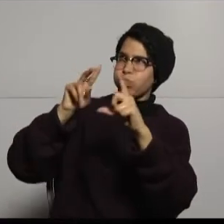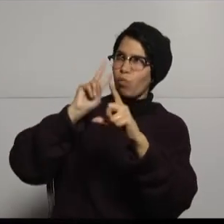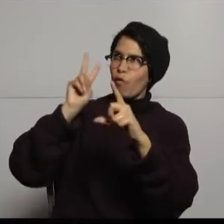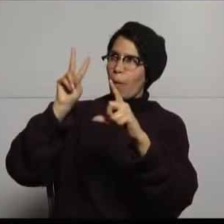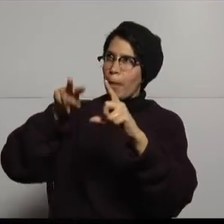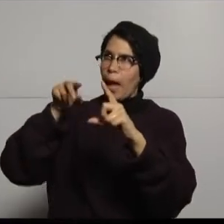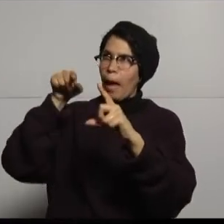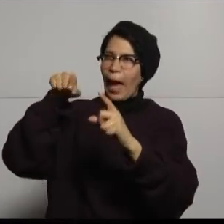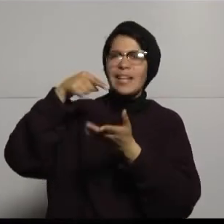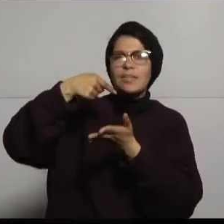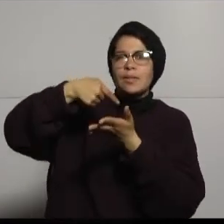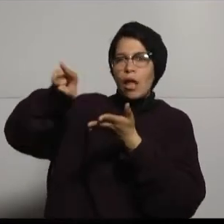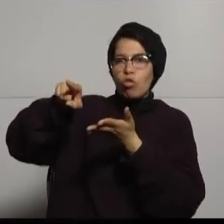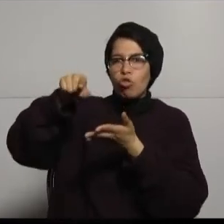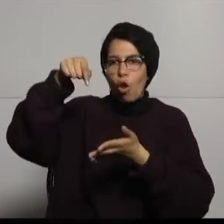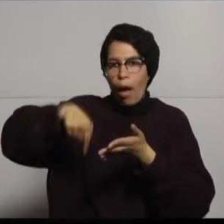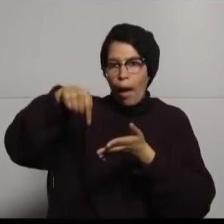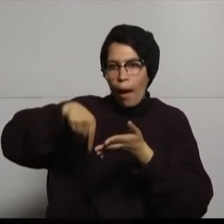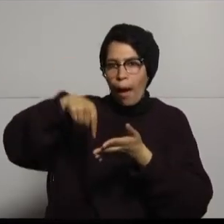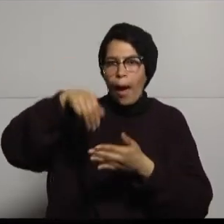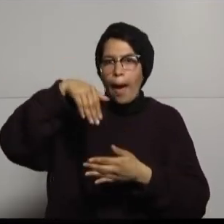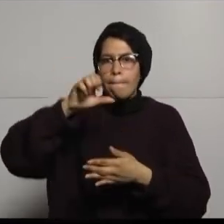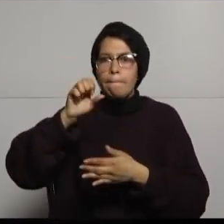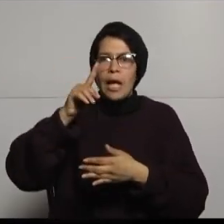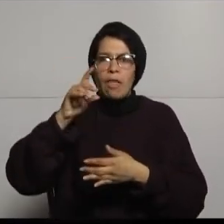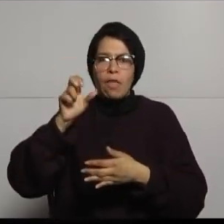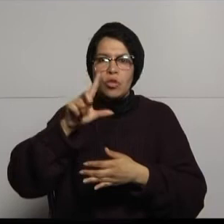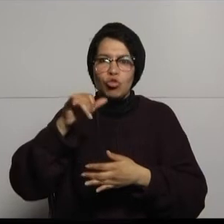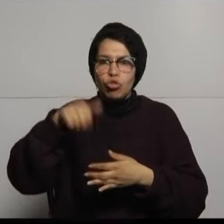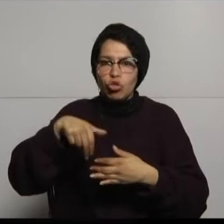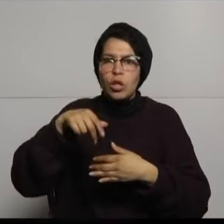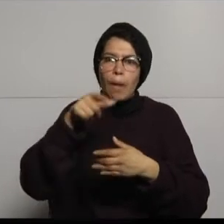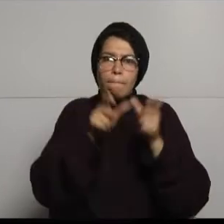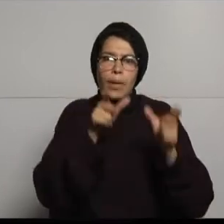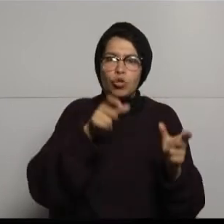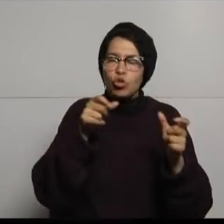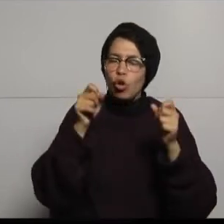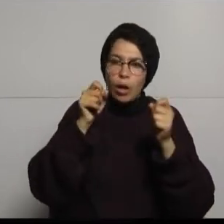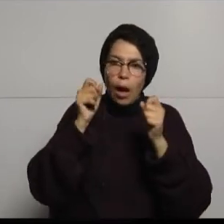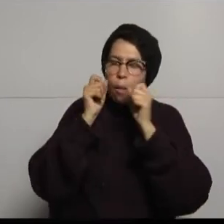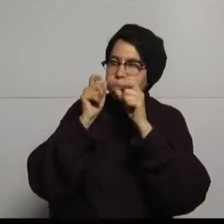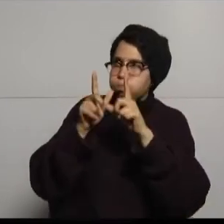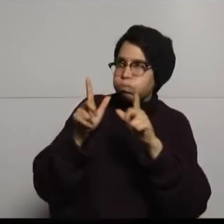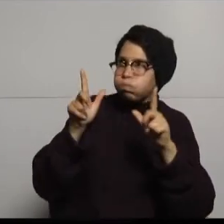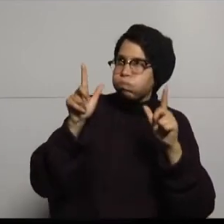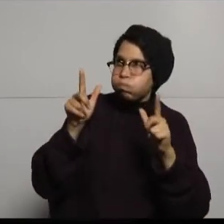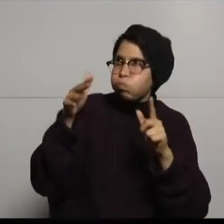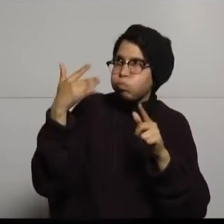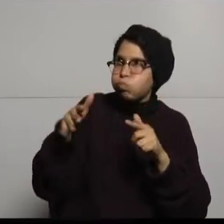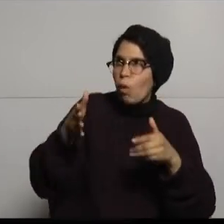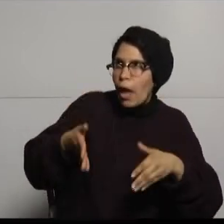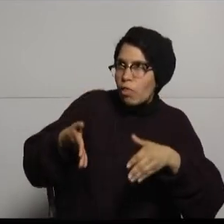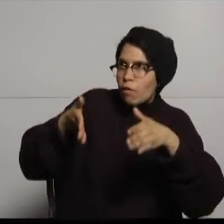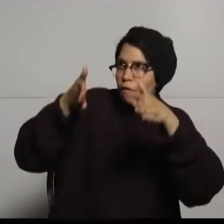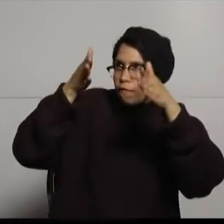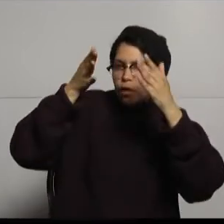decir allí de ustedes el Maceo del San José, y es el edificio emblemático, el teatro emblemático.